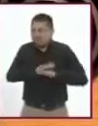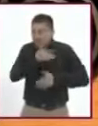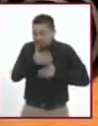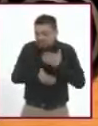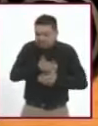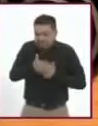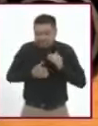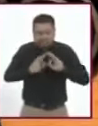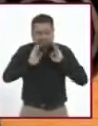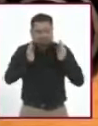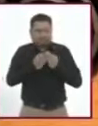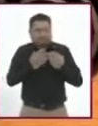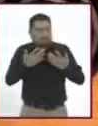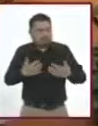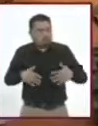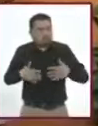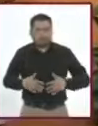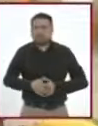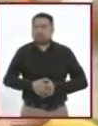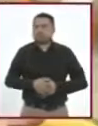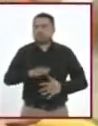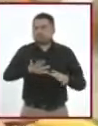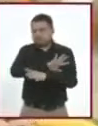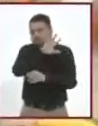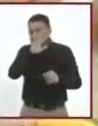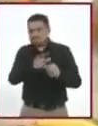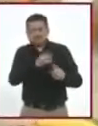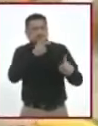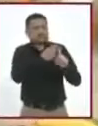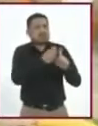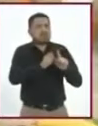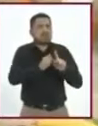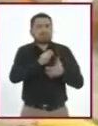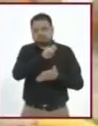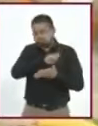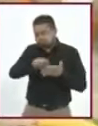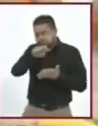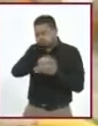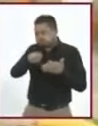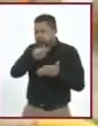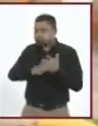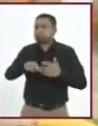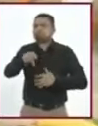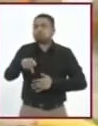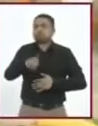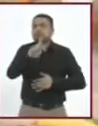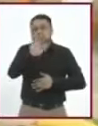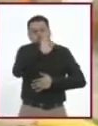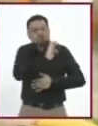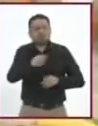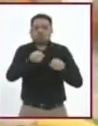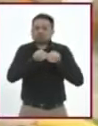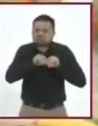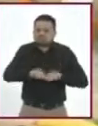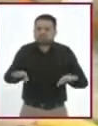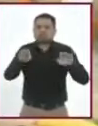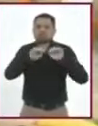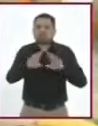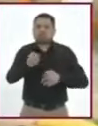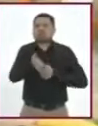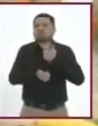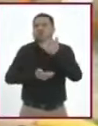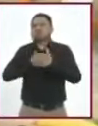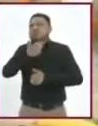las formas, verdad, Marie? Todo eso es en forma escrita, pero también se puede hacer difusión de manera